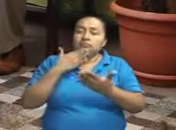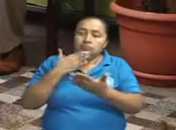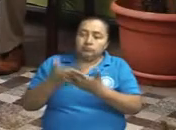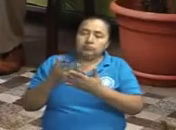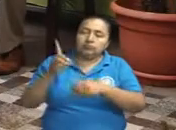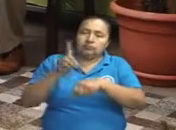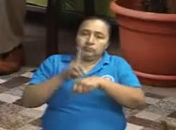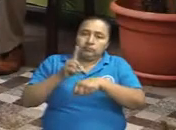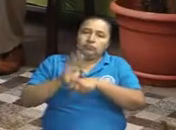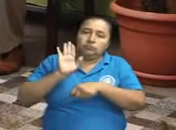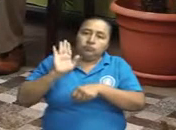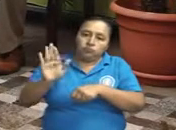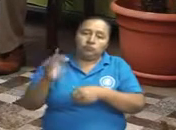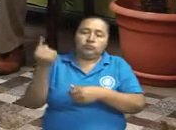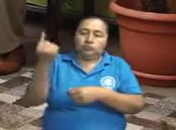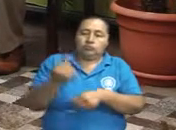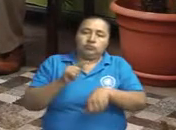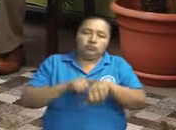doctor, por